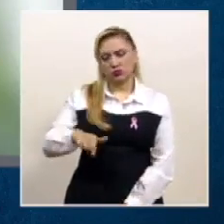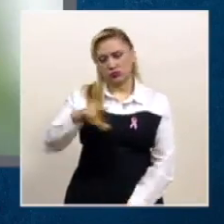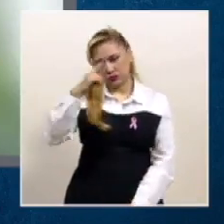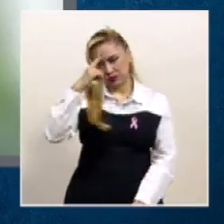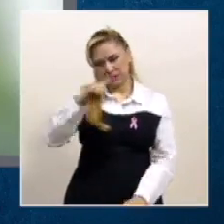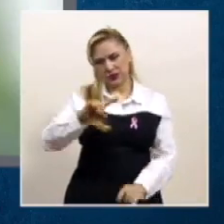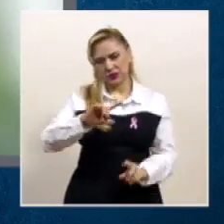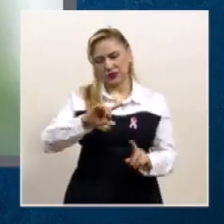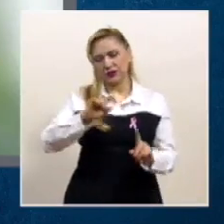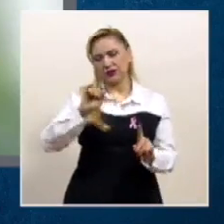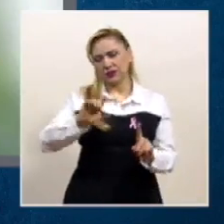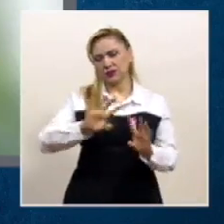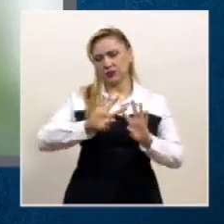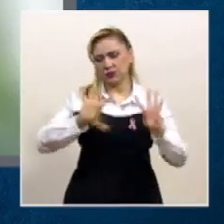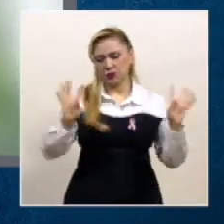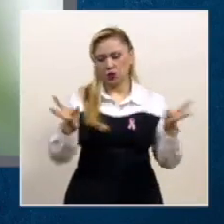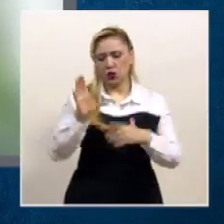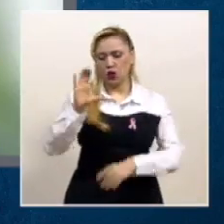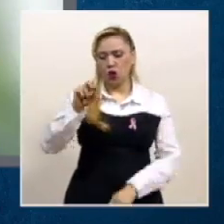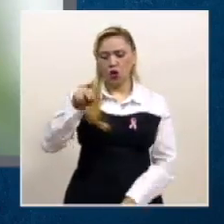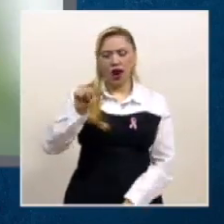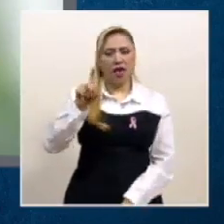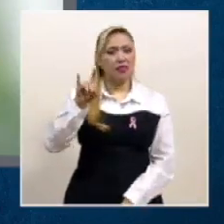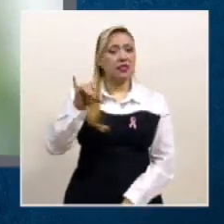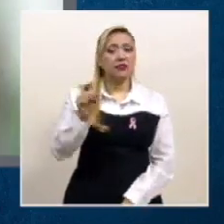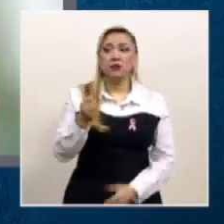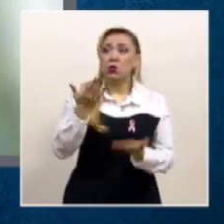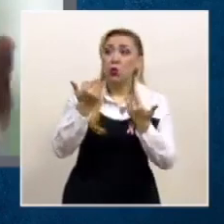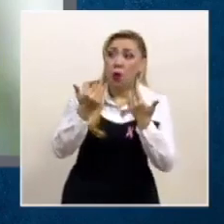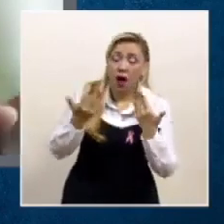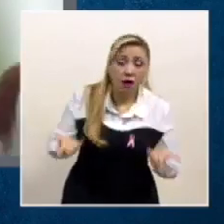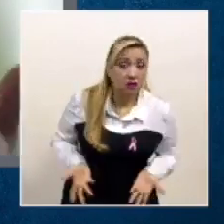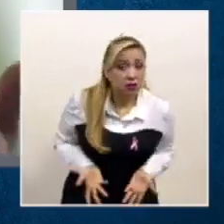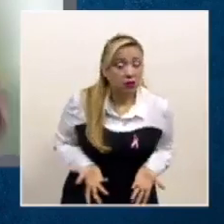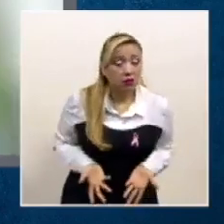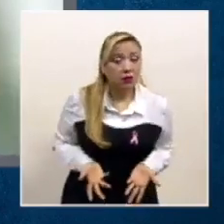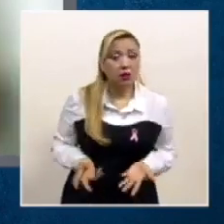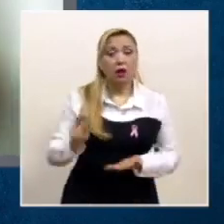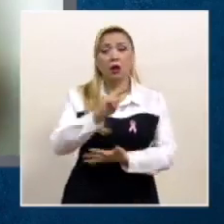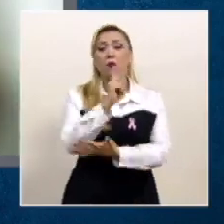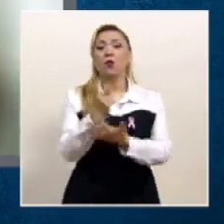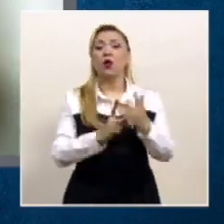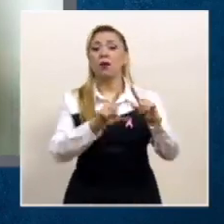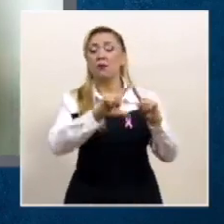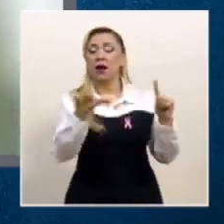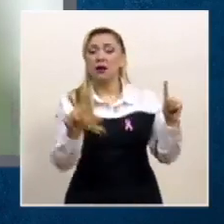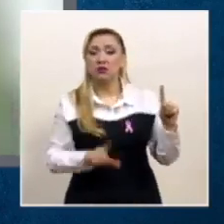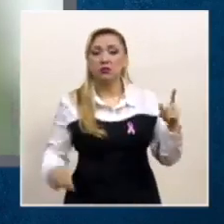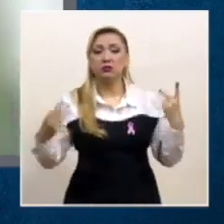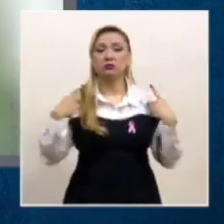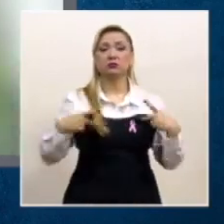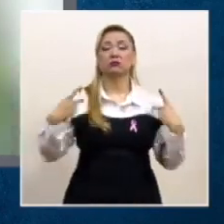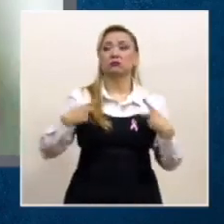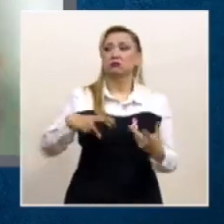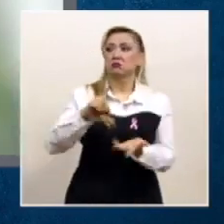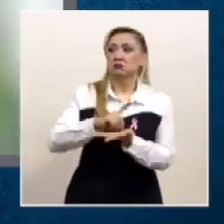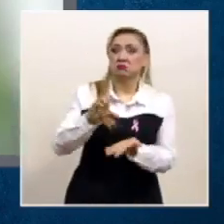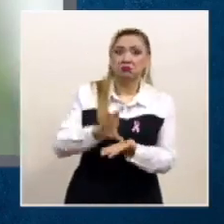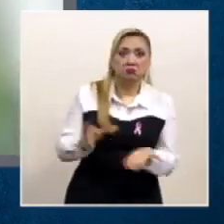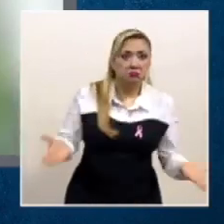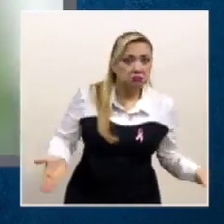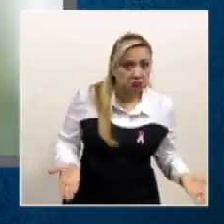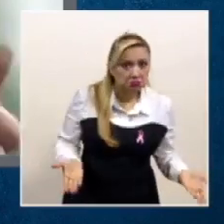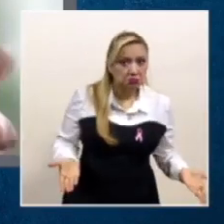con Discapacidad, CONADIS, el que no haya habido un programa nacional para las personas con discapacidad, o que